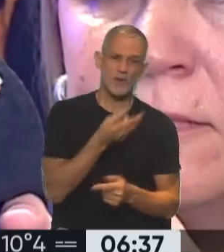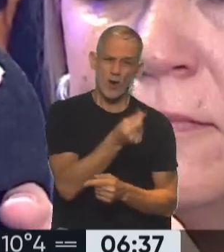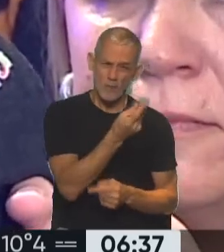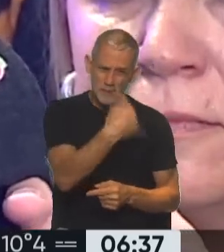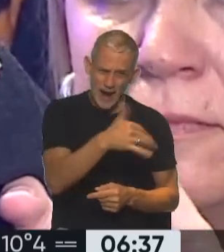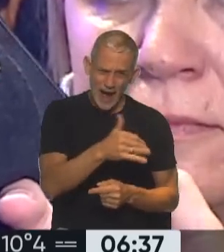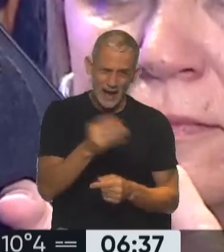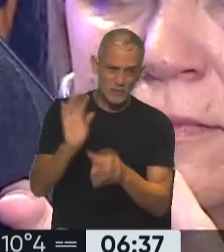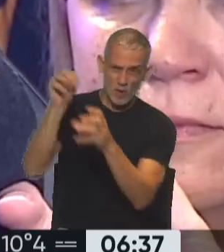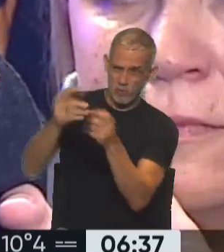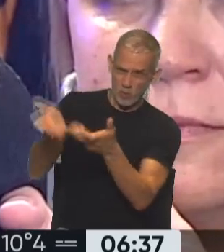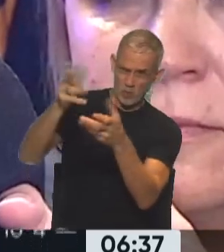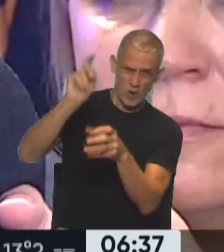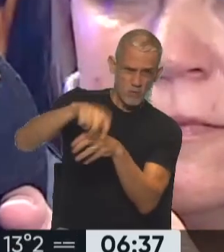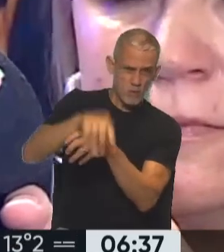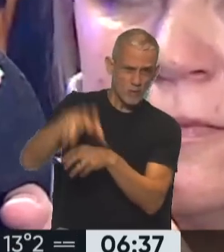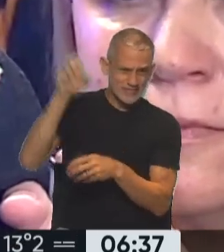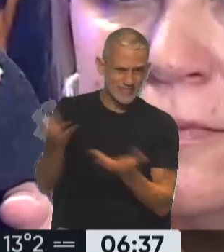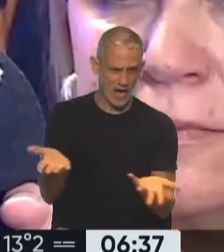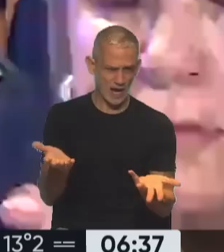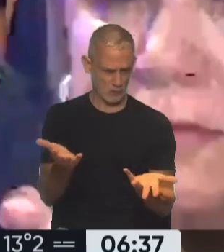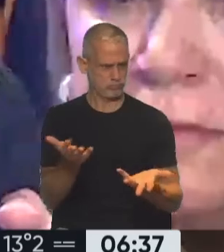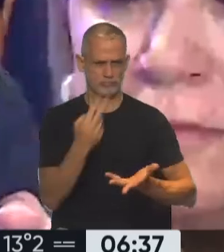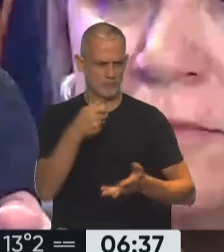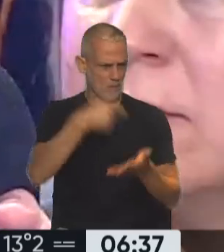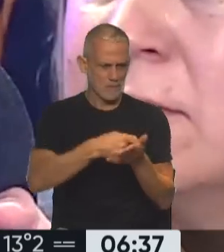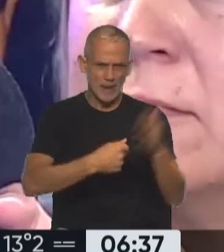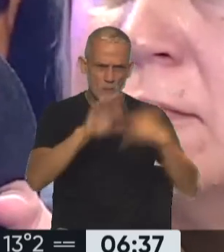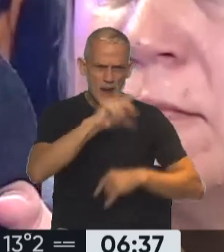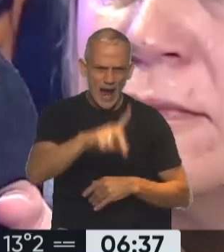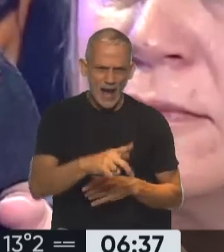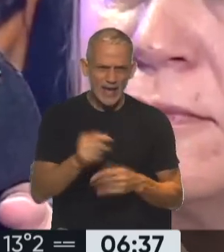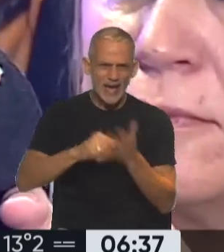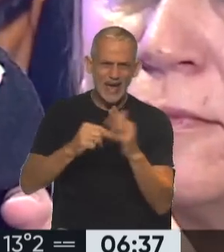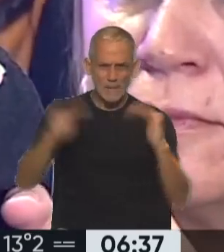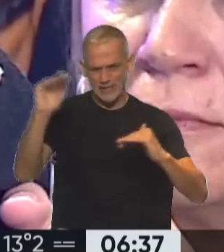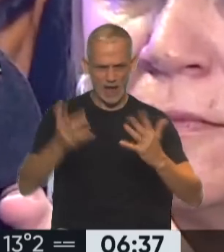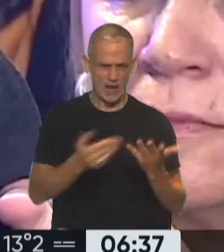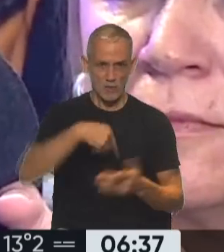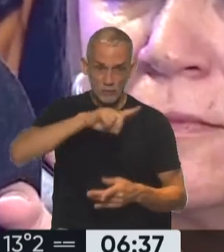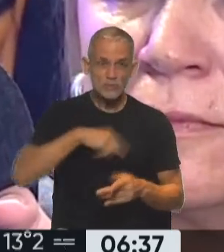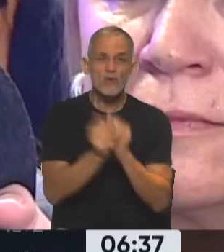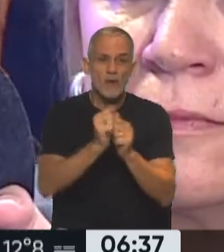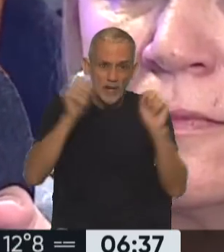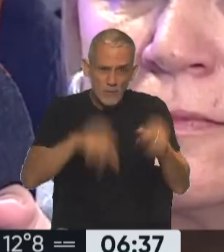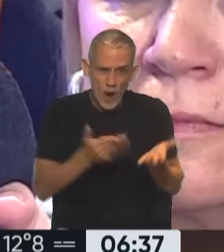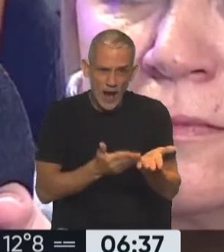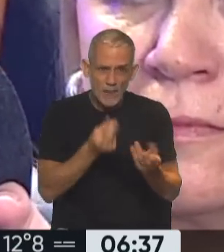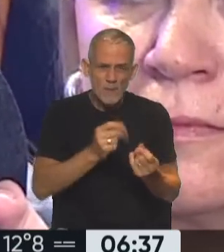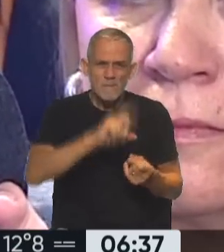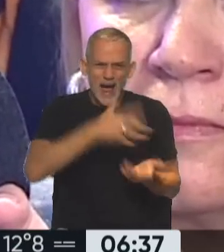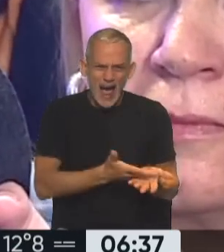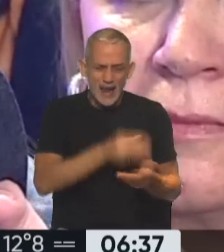cara. Pagamos la energía mucho más cara que en la capital federal, produciendo nosotros la energía. O sea,